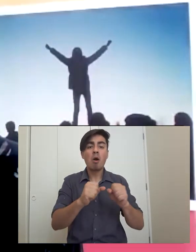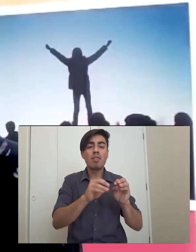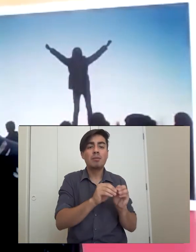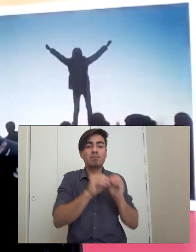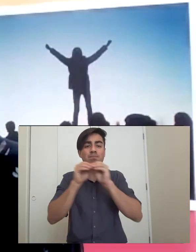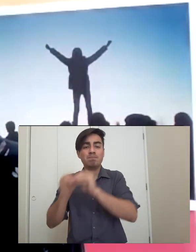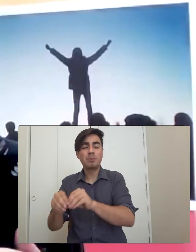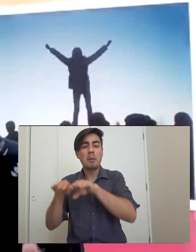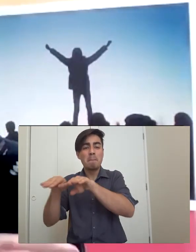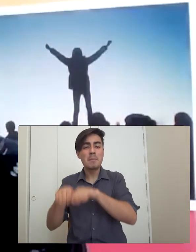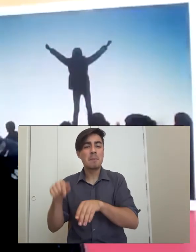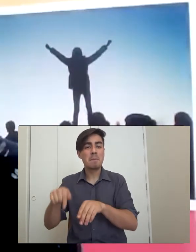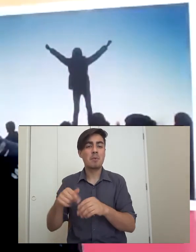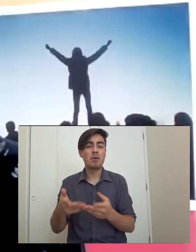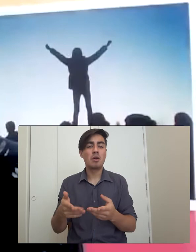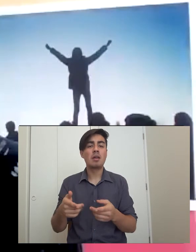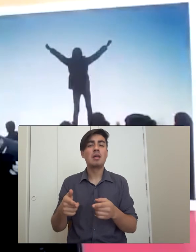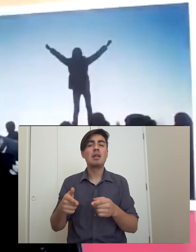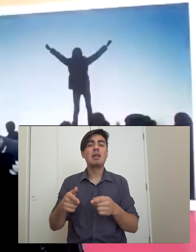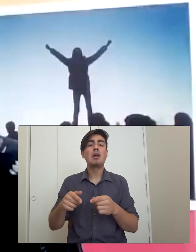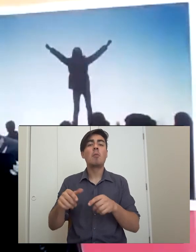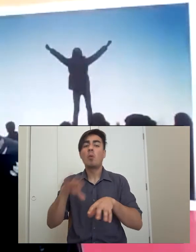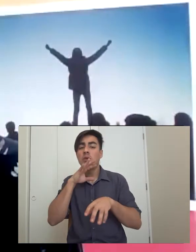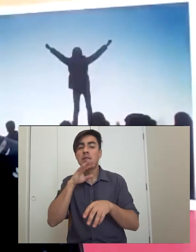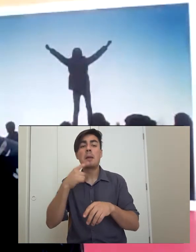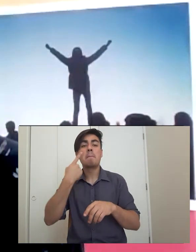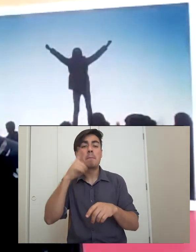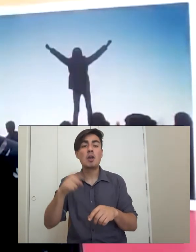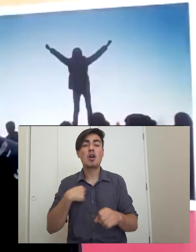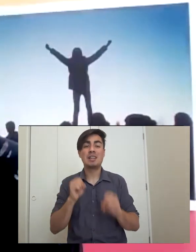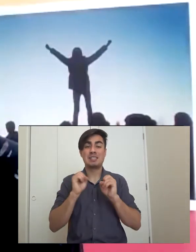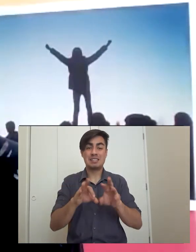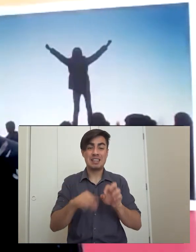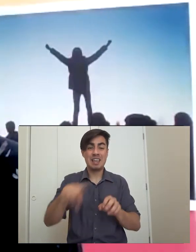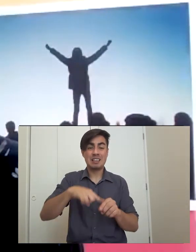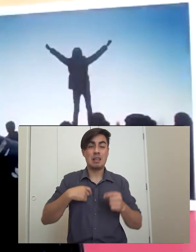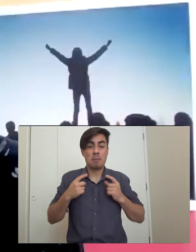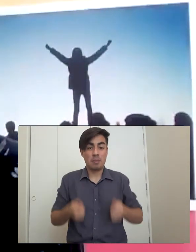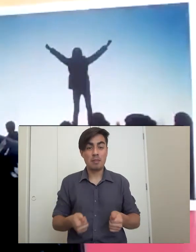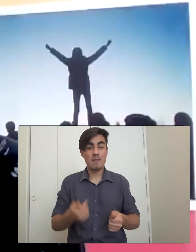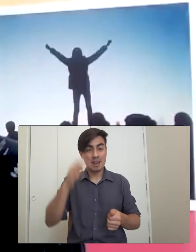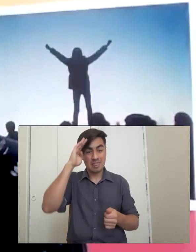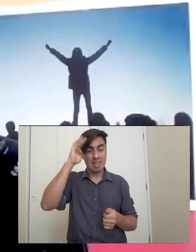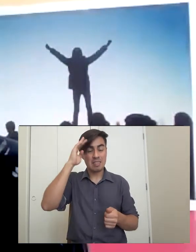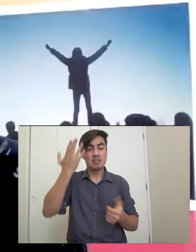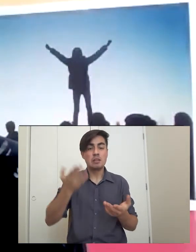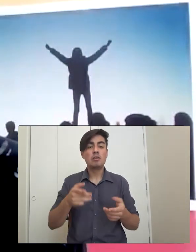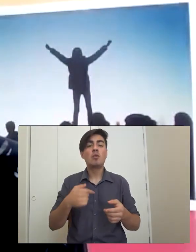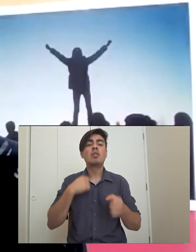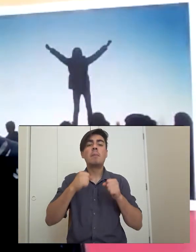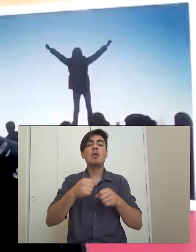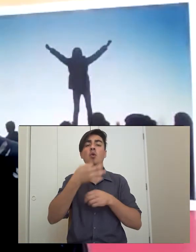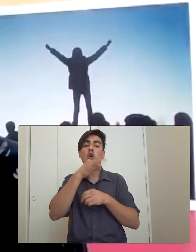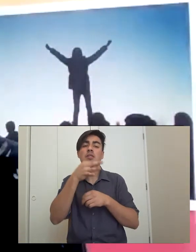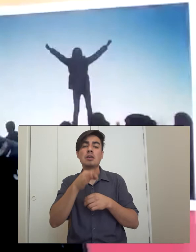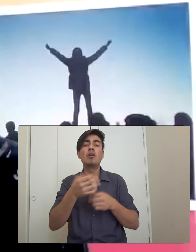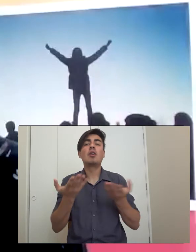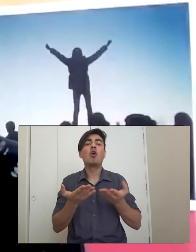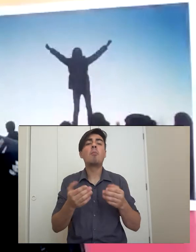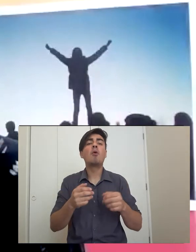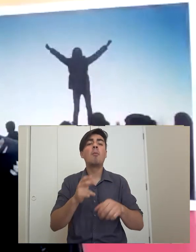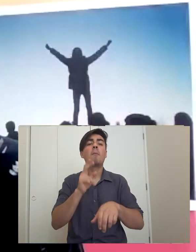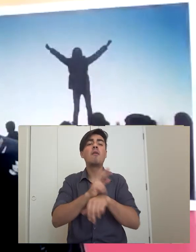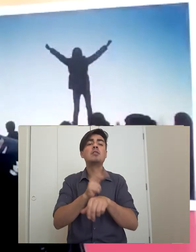usar, pero enseñar estas habilidades y para darles un consejo a los profesores de cómo facilitar esto